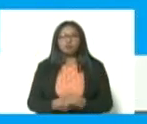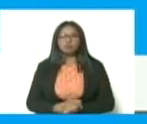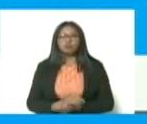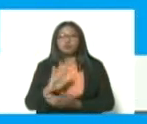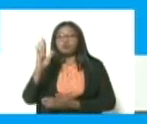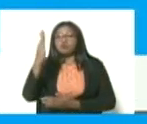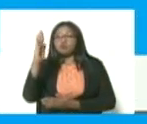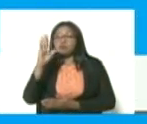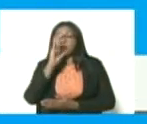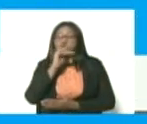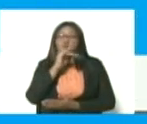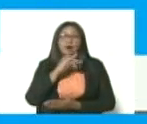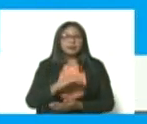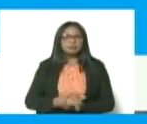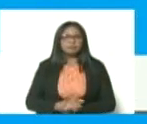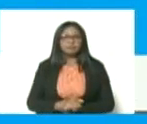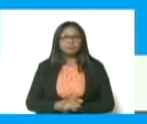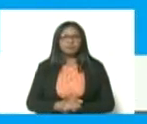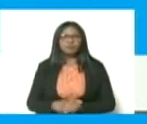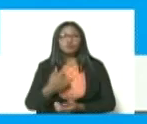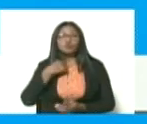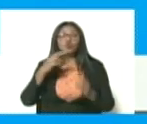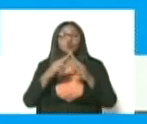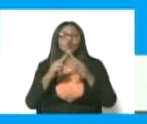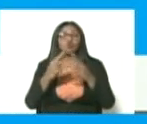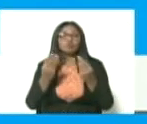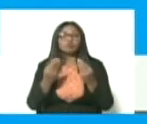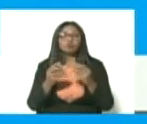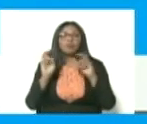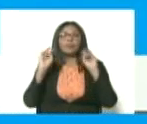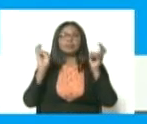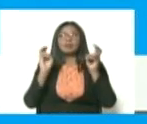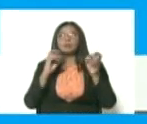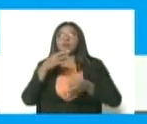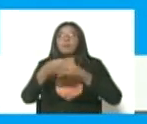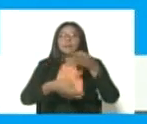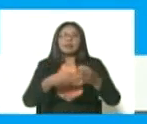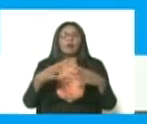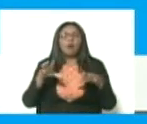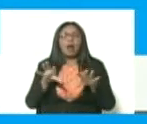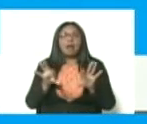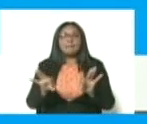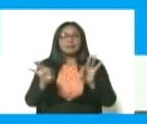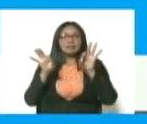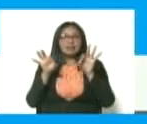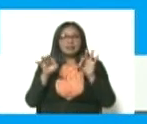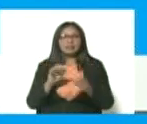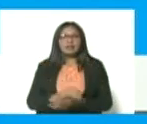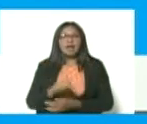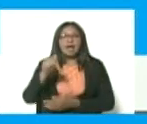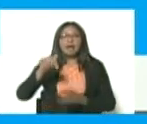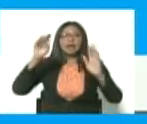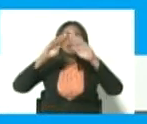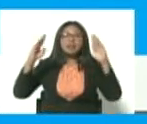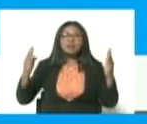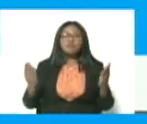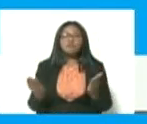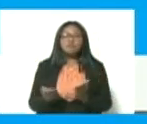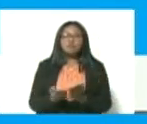duda. Conozco bastante del tema. He conversado con especialistas aquí en el mundo y hemos